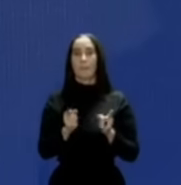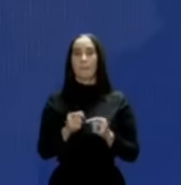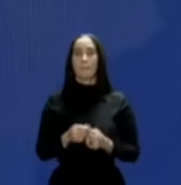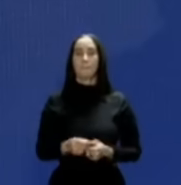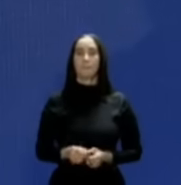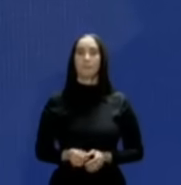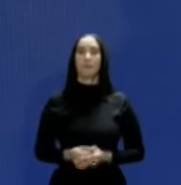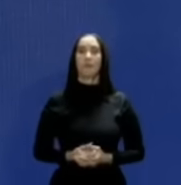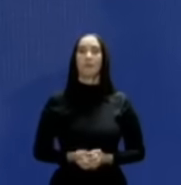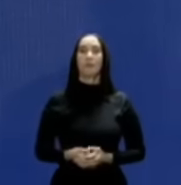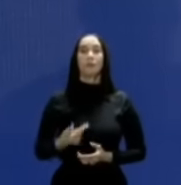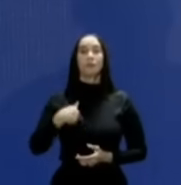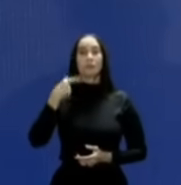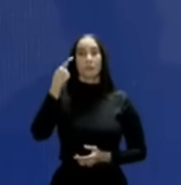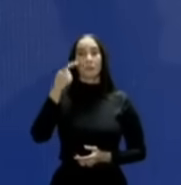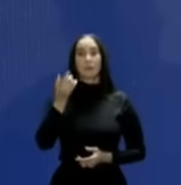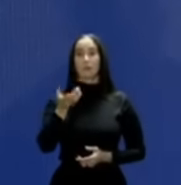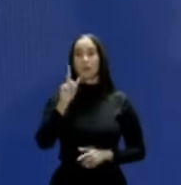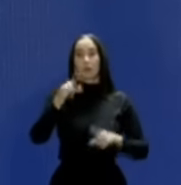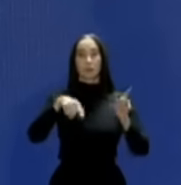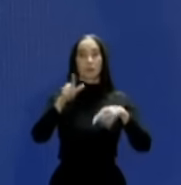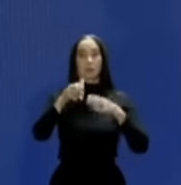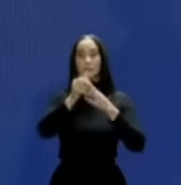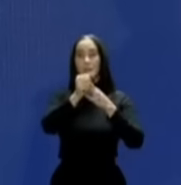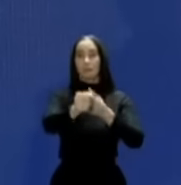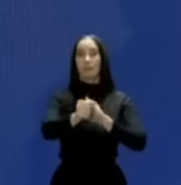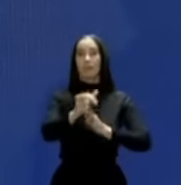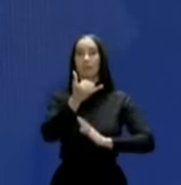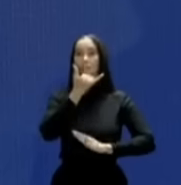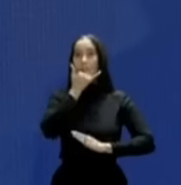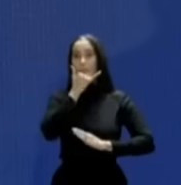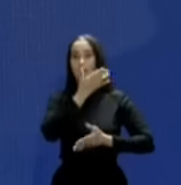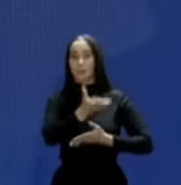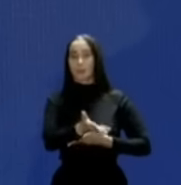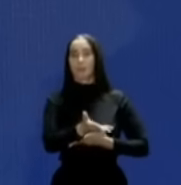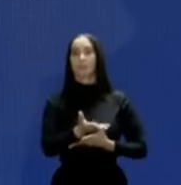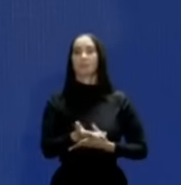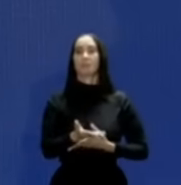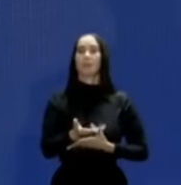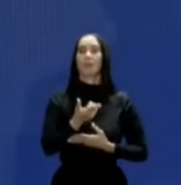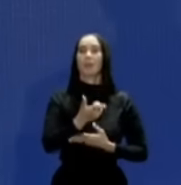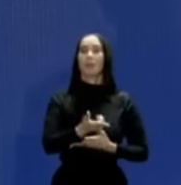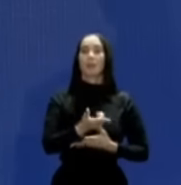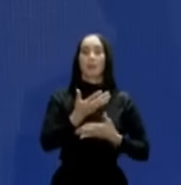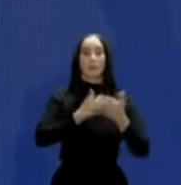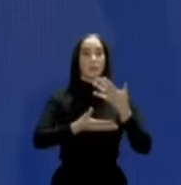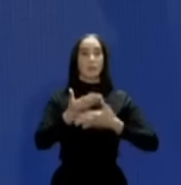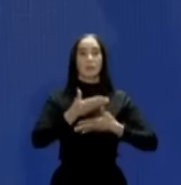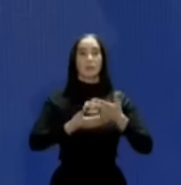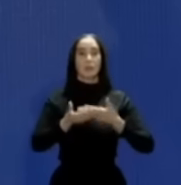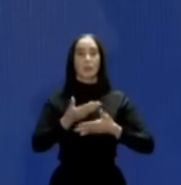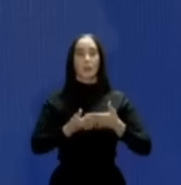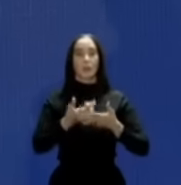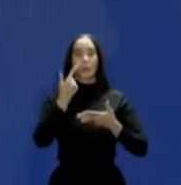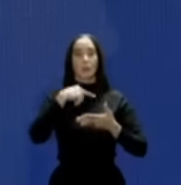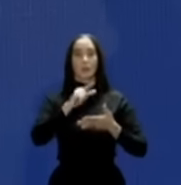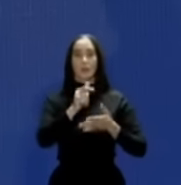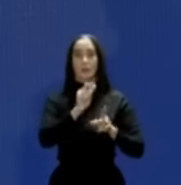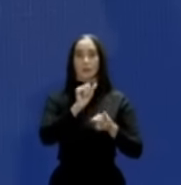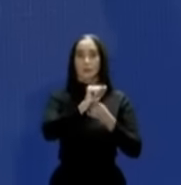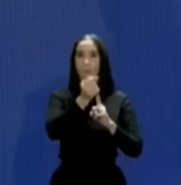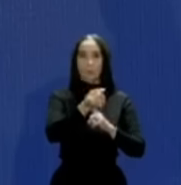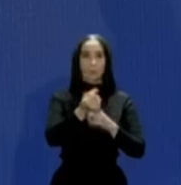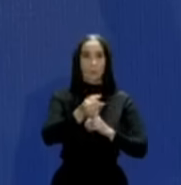y yo creo que es una equivocación de algunos líderes de la oposición, basar esto sencillamente en relaciones diplomáticas por la condición misma que